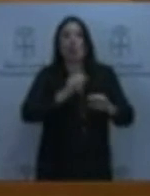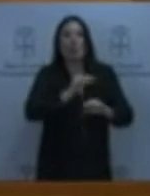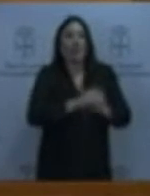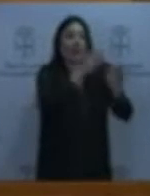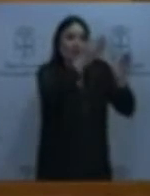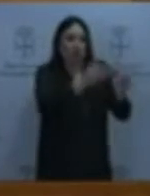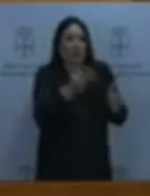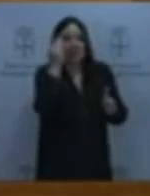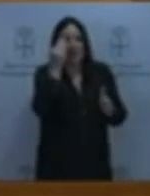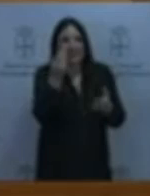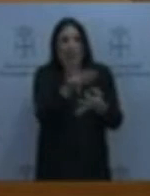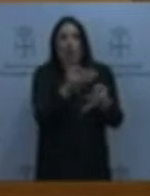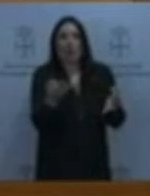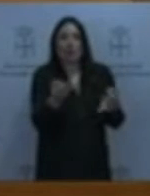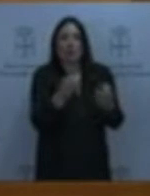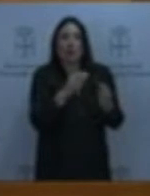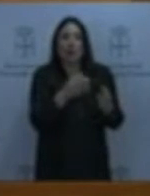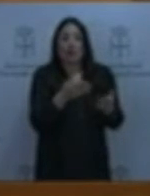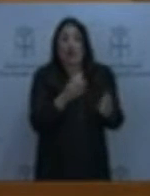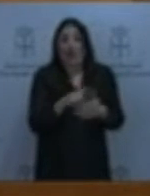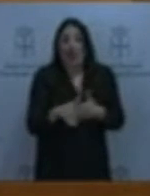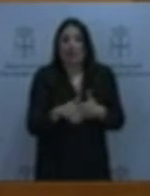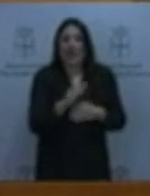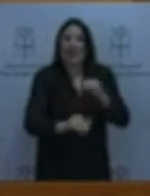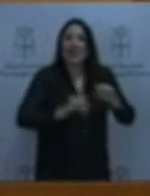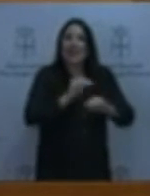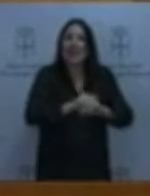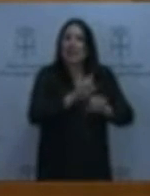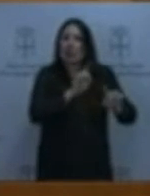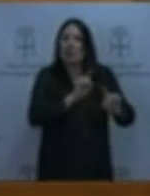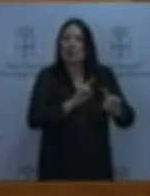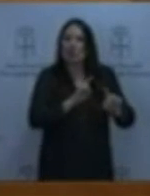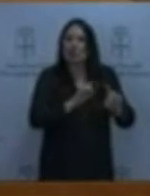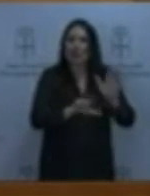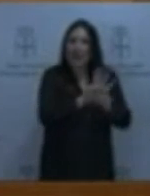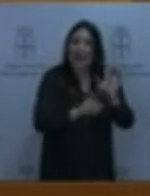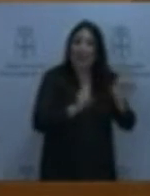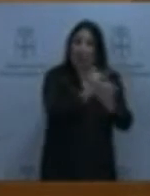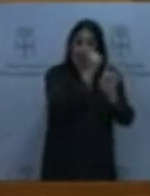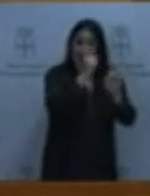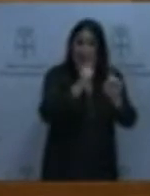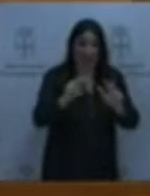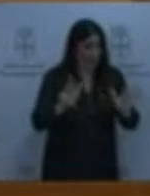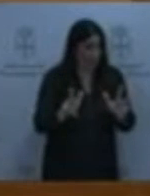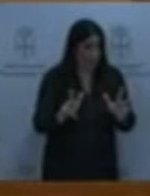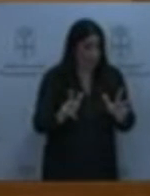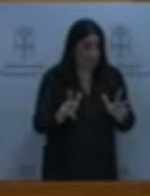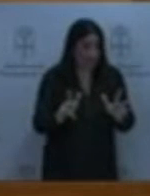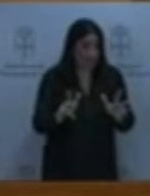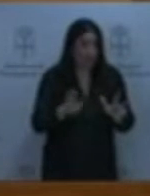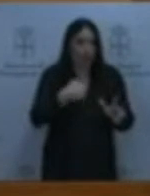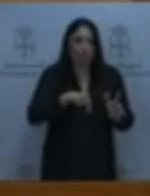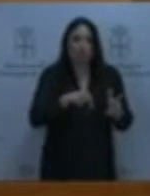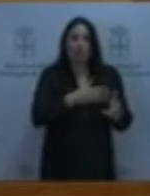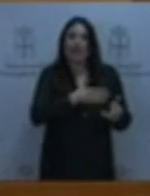políticamente procedente? ¿Tan graves eran los incumplimientos legales de ese compromiso? Buscamos respuestas,